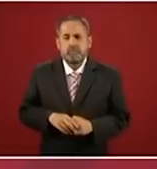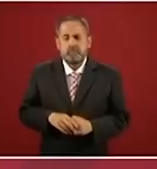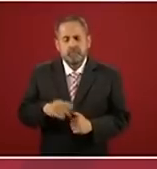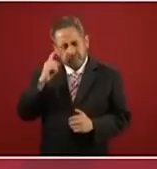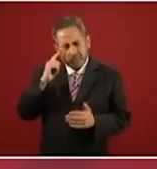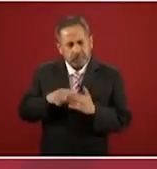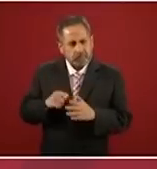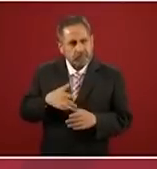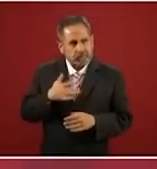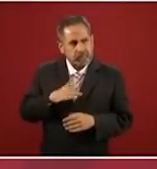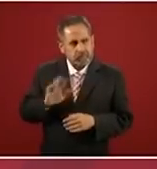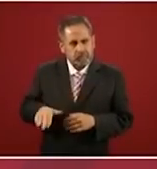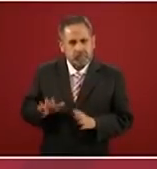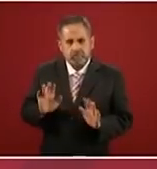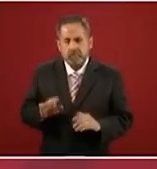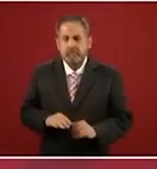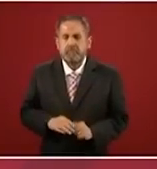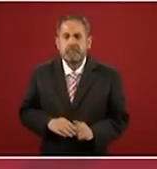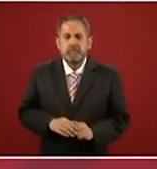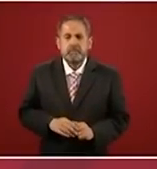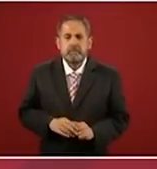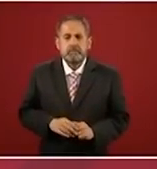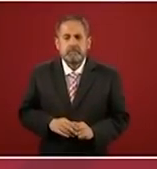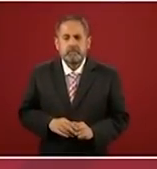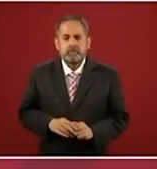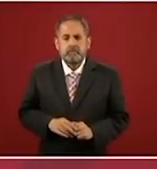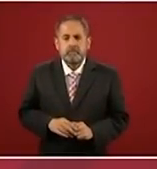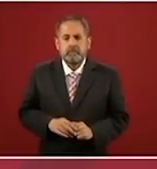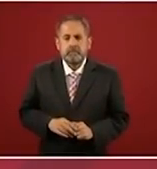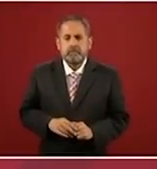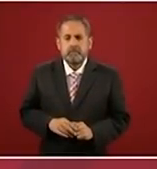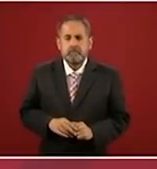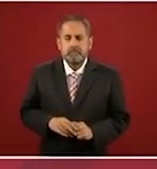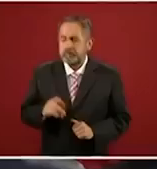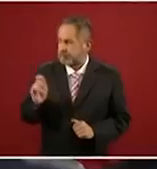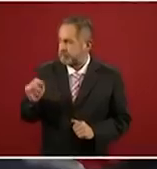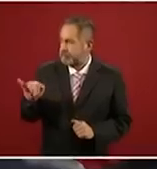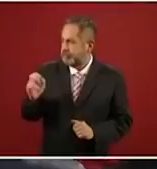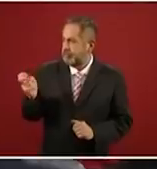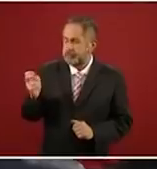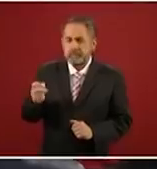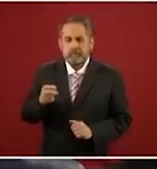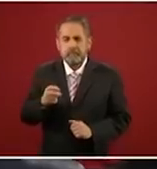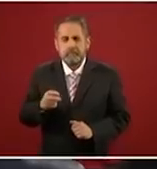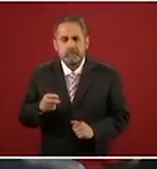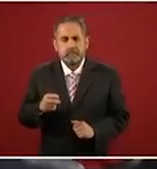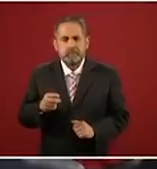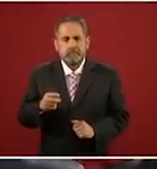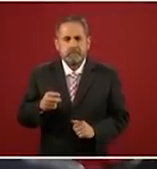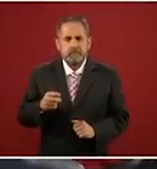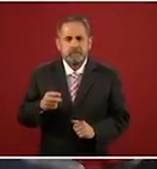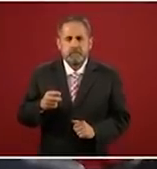fallecido sí de hardware